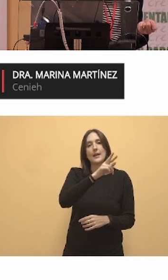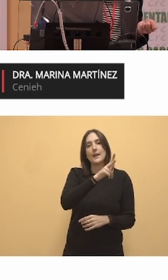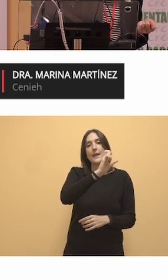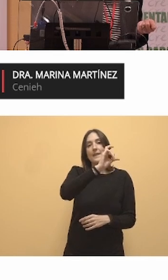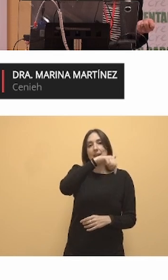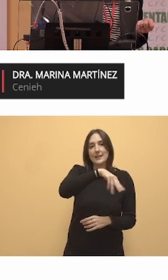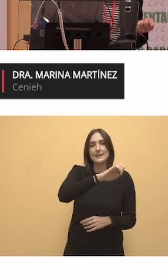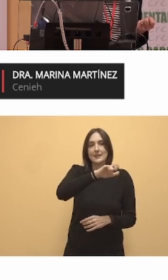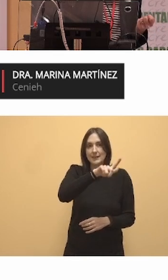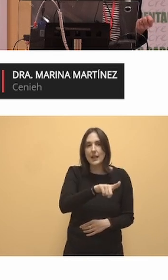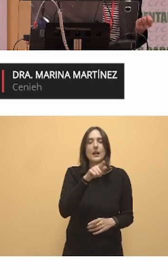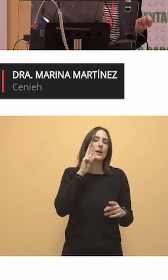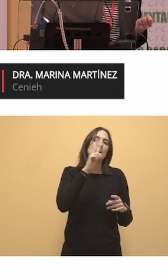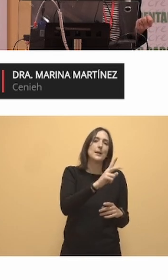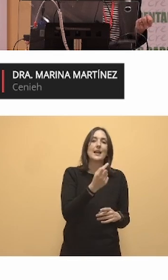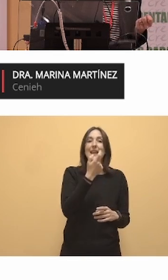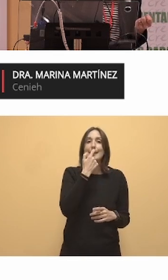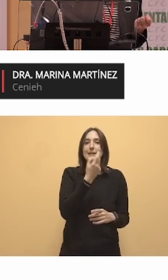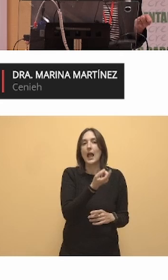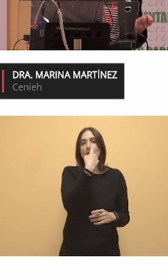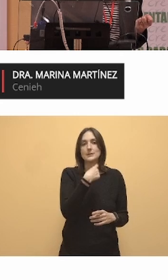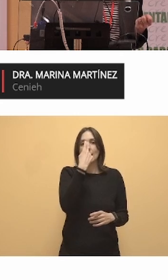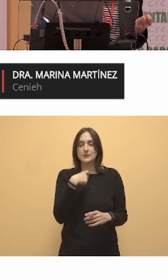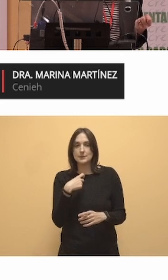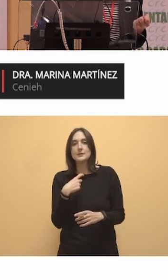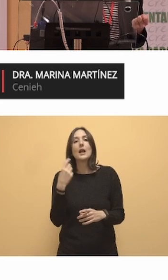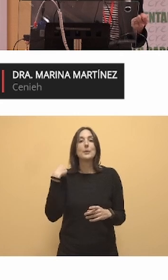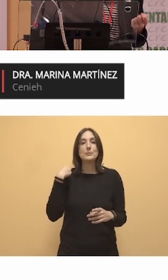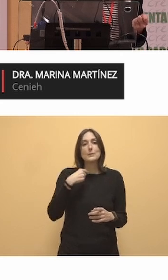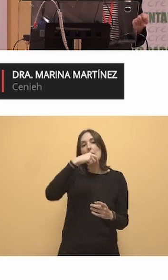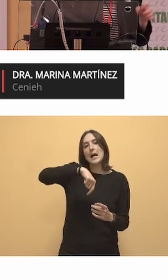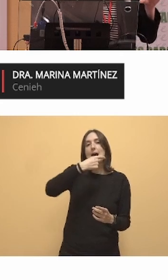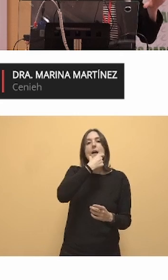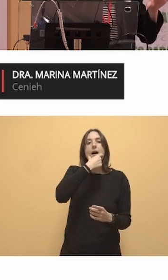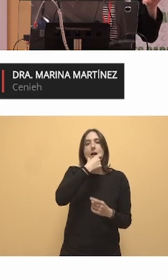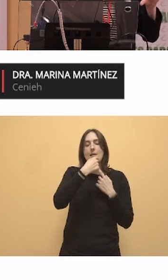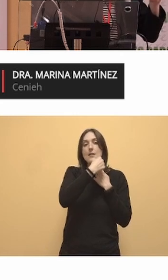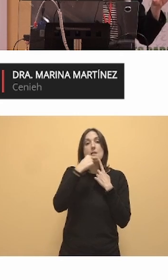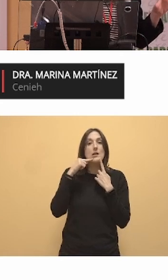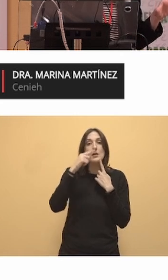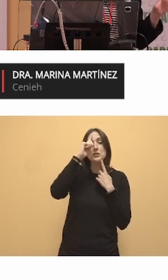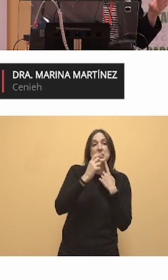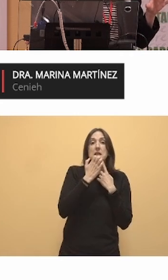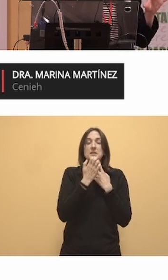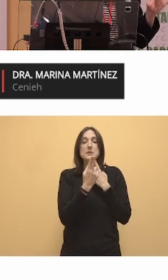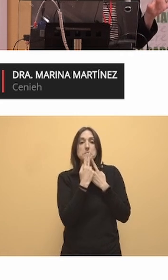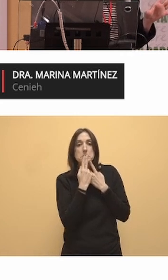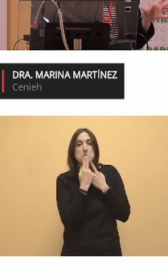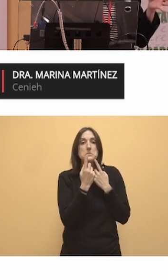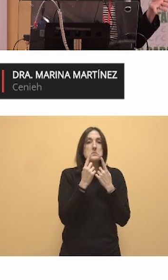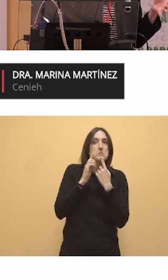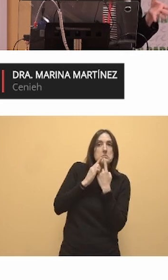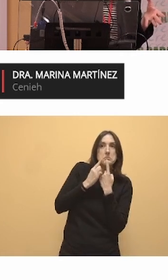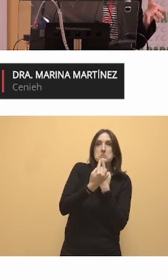ve perfectamente la agenesia en los incisivos inferiores, de los cuales no se sabe si es el incisivo central o es el incisivo